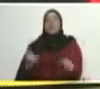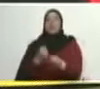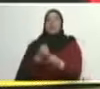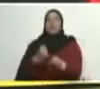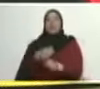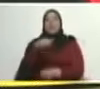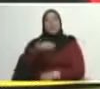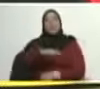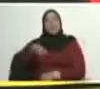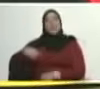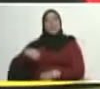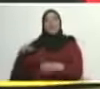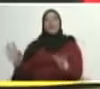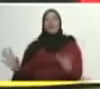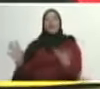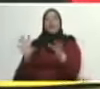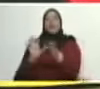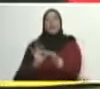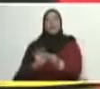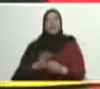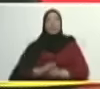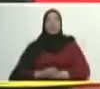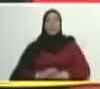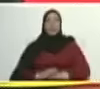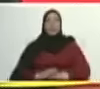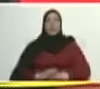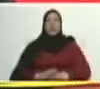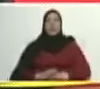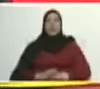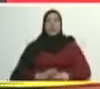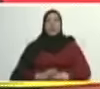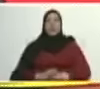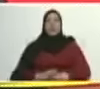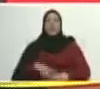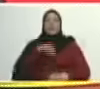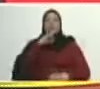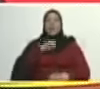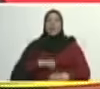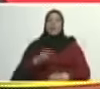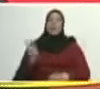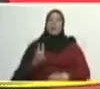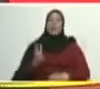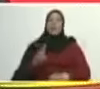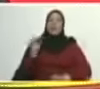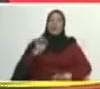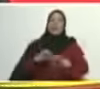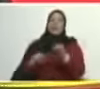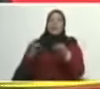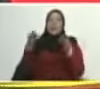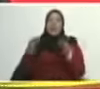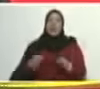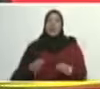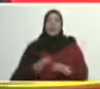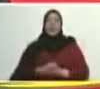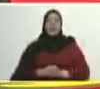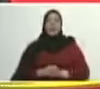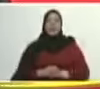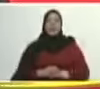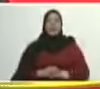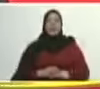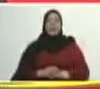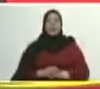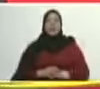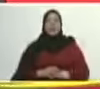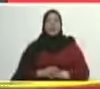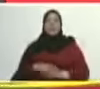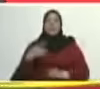nos reunimos en un momento crucial de la historia marcada por desafíos globales sin precedentes